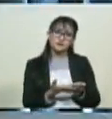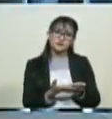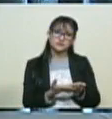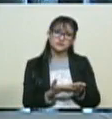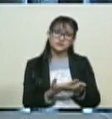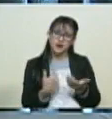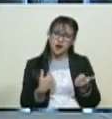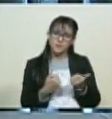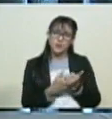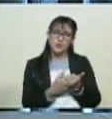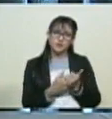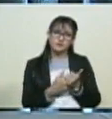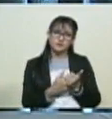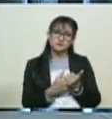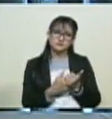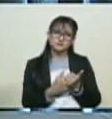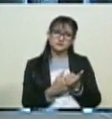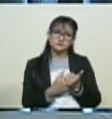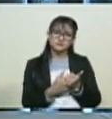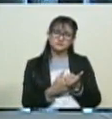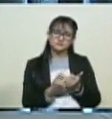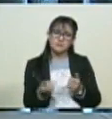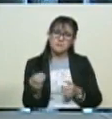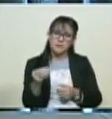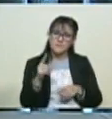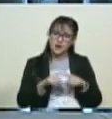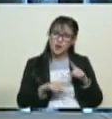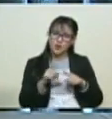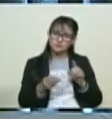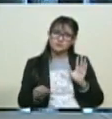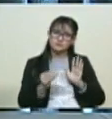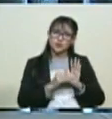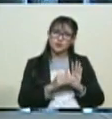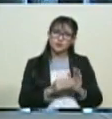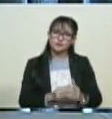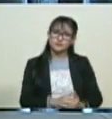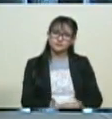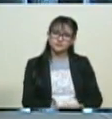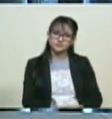medidas que hay que seguir implementando hay que implementar